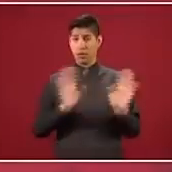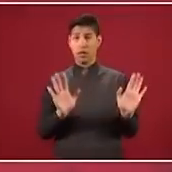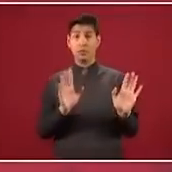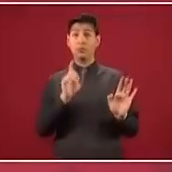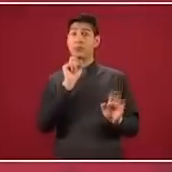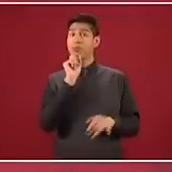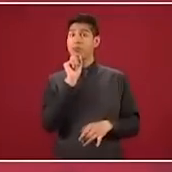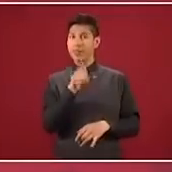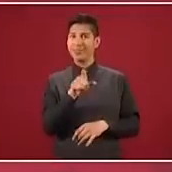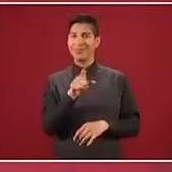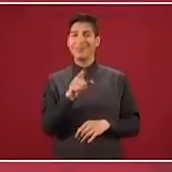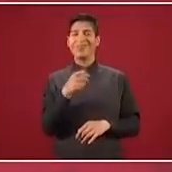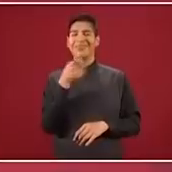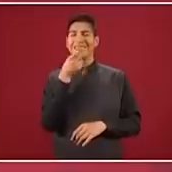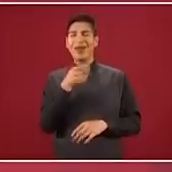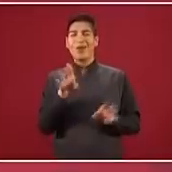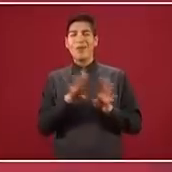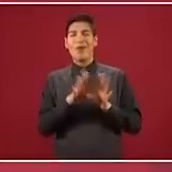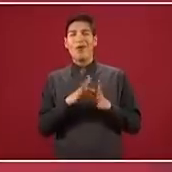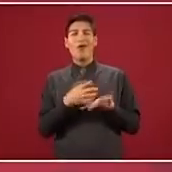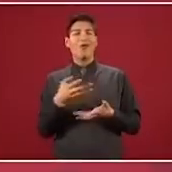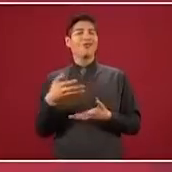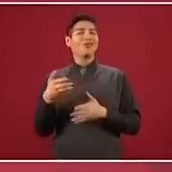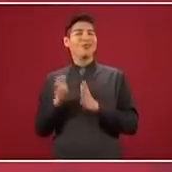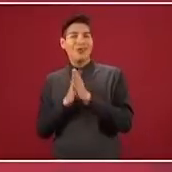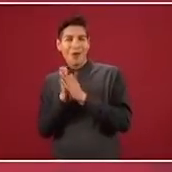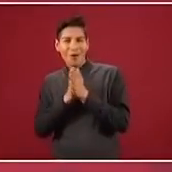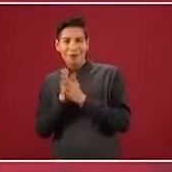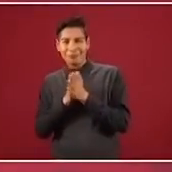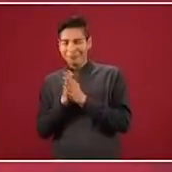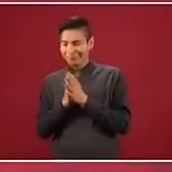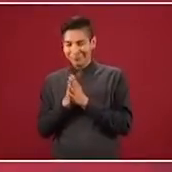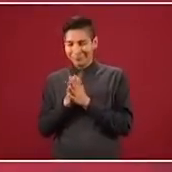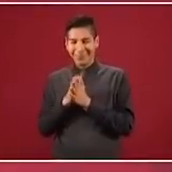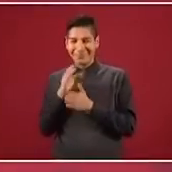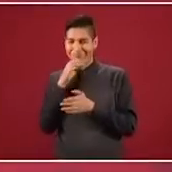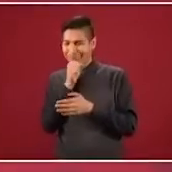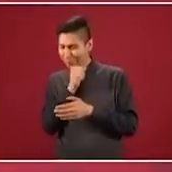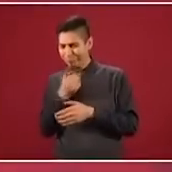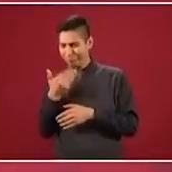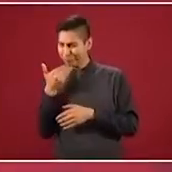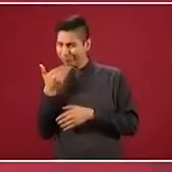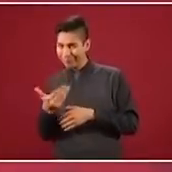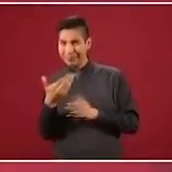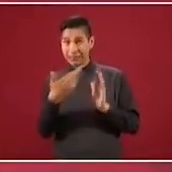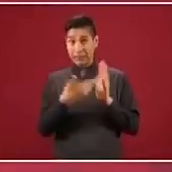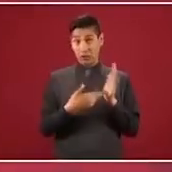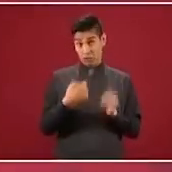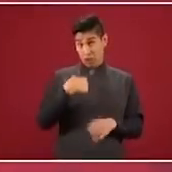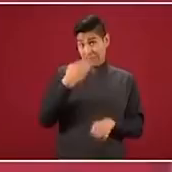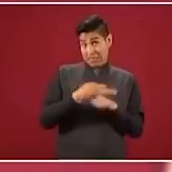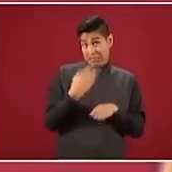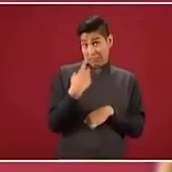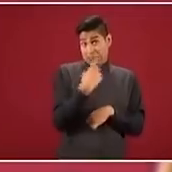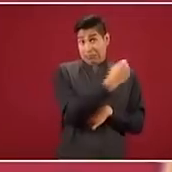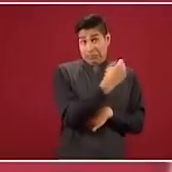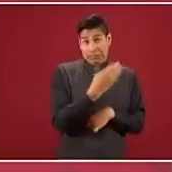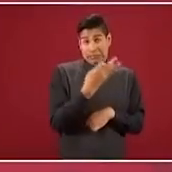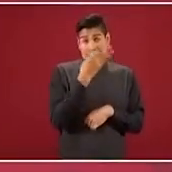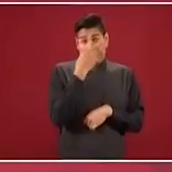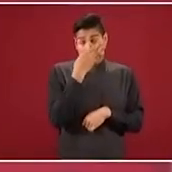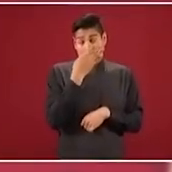cuentas claras y chocolate espeso, que ahora que con el frío se antoja mucho el chocolate, y ya me voy precisamente porque